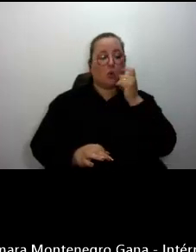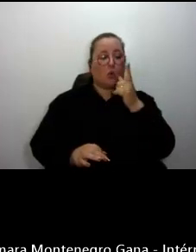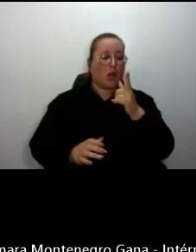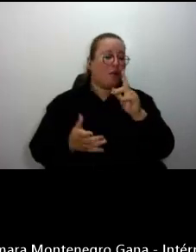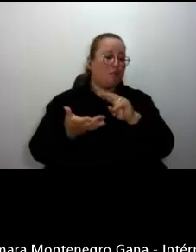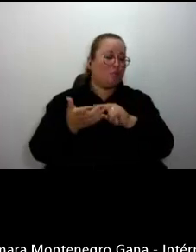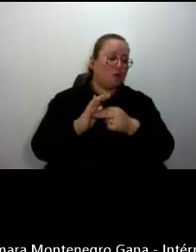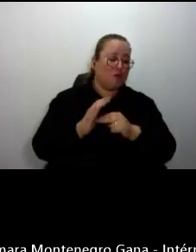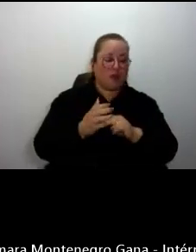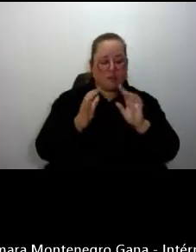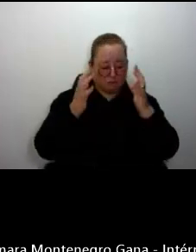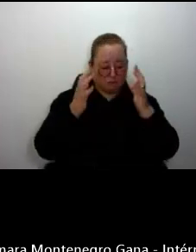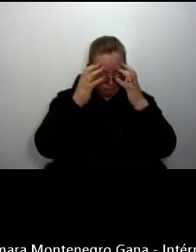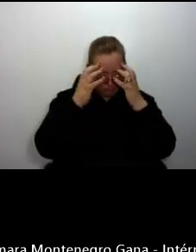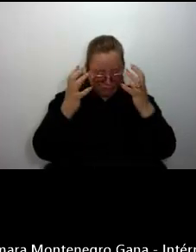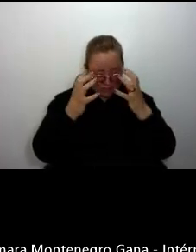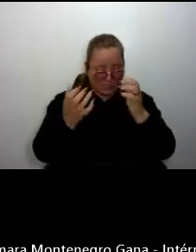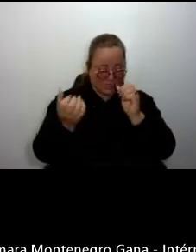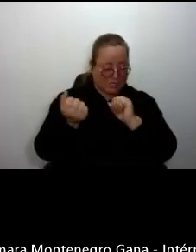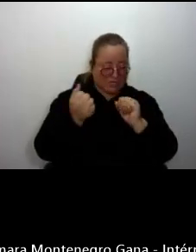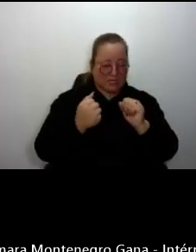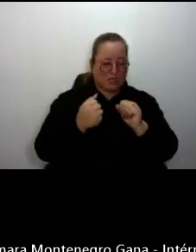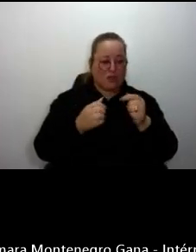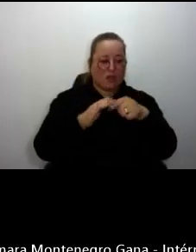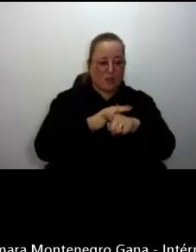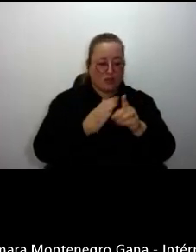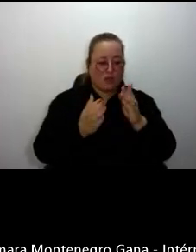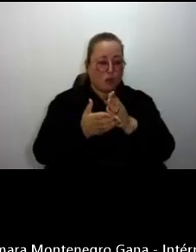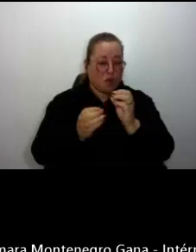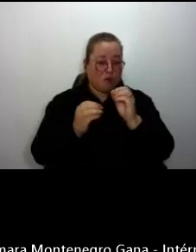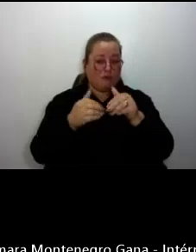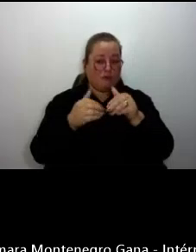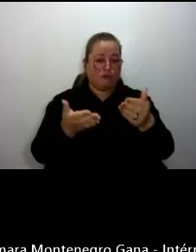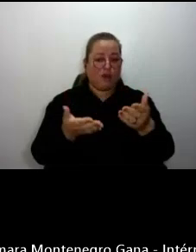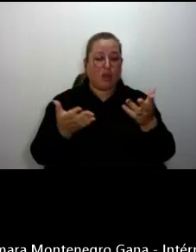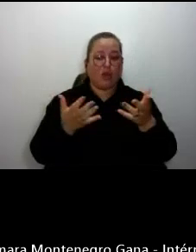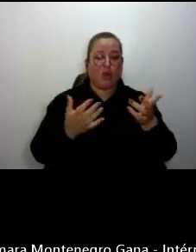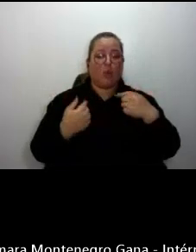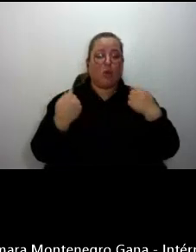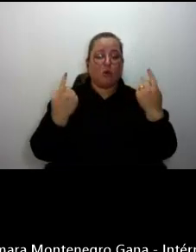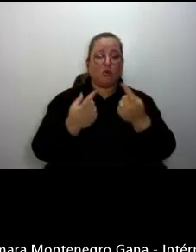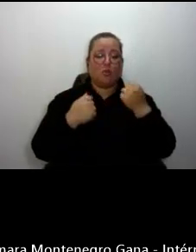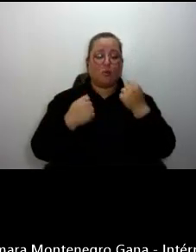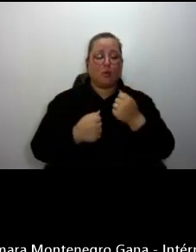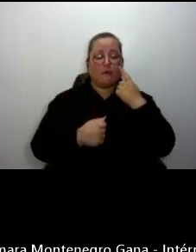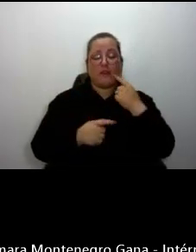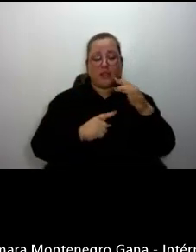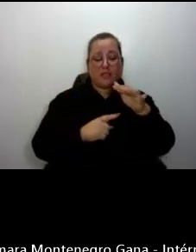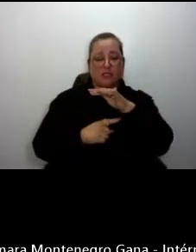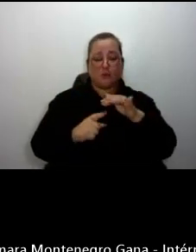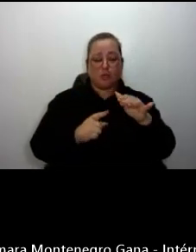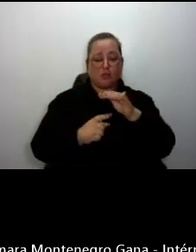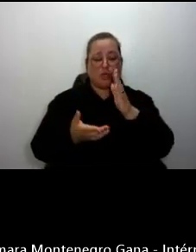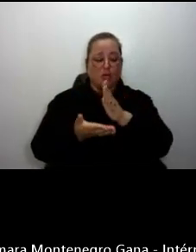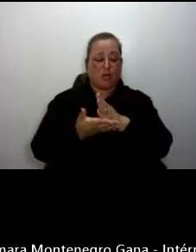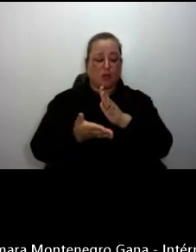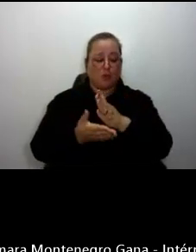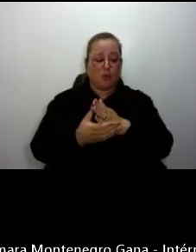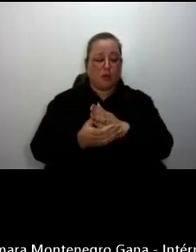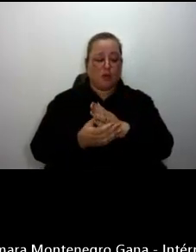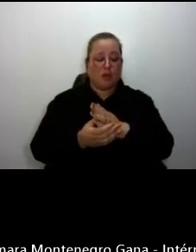se desregule, ya sea dentro o fuera del establecimiento, y cómo nosotros también podemos abordar las situaciones en la escuela.